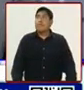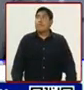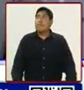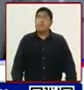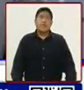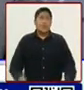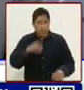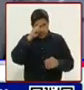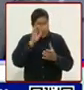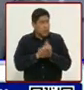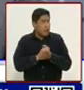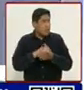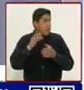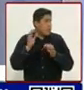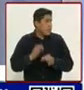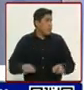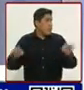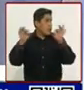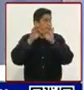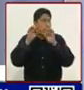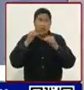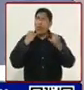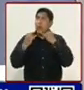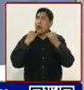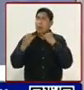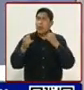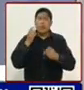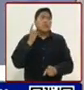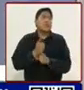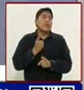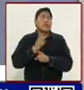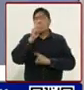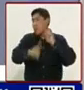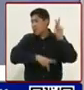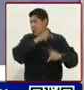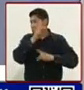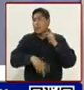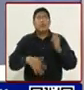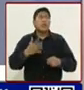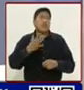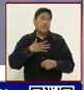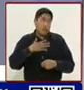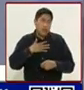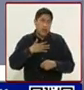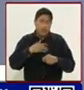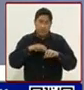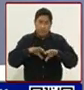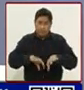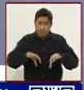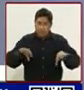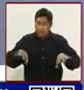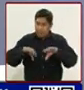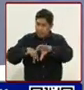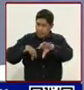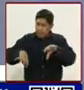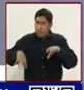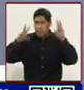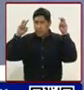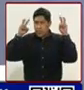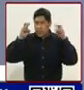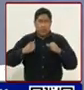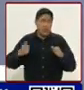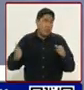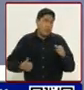Tufi, creo que lo importante es darle información correcta a la población. Yo he dividido los casos de los